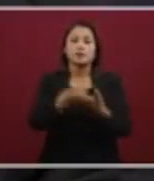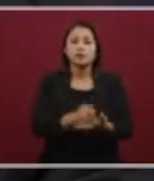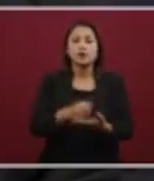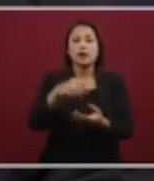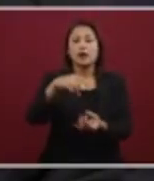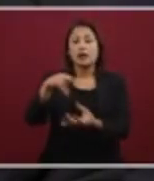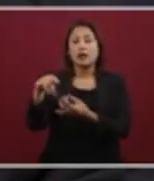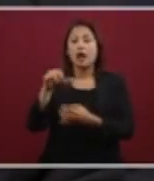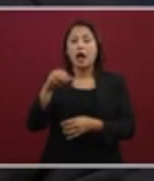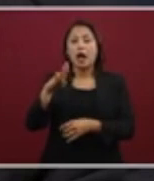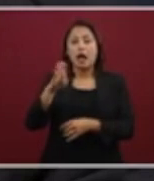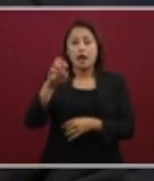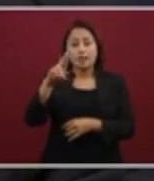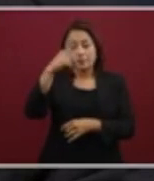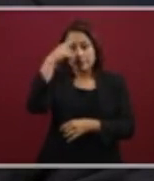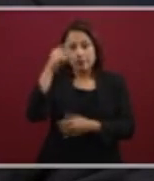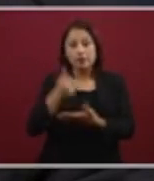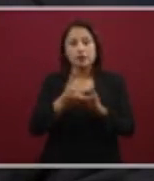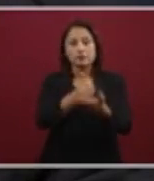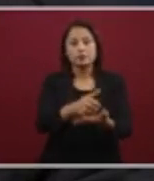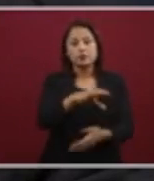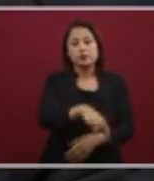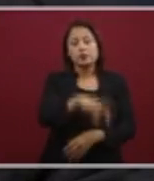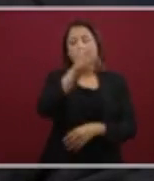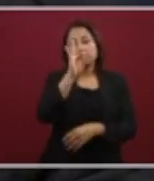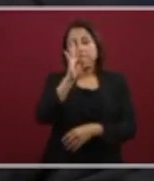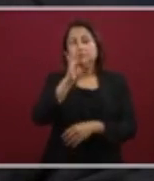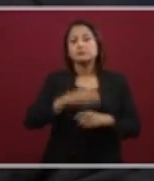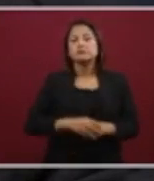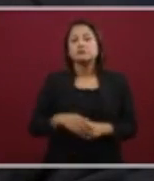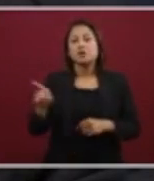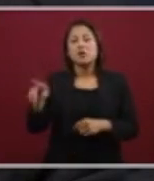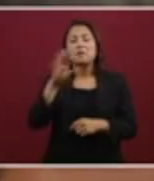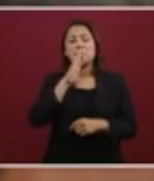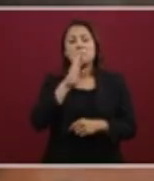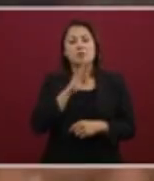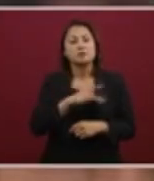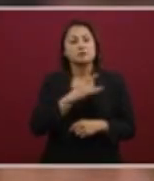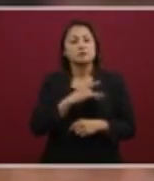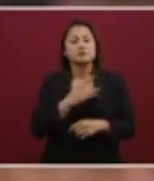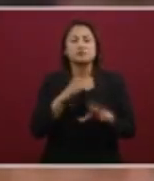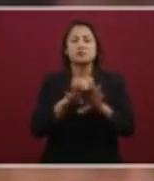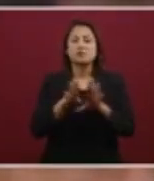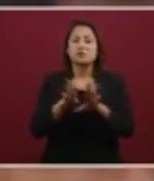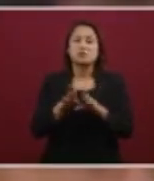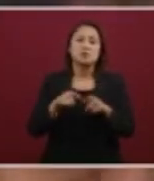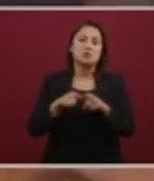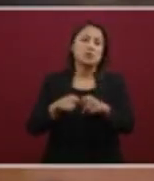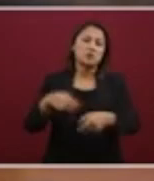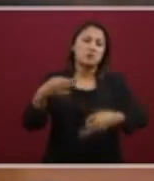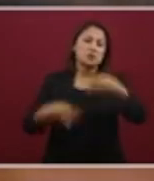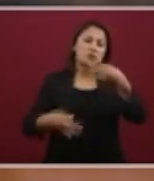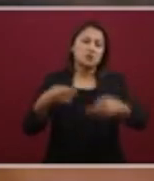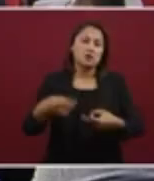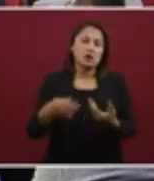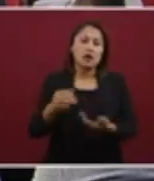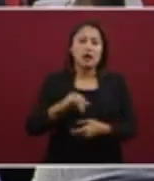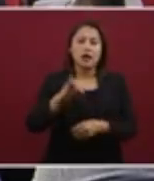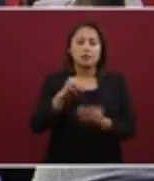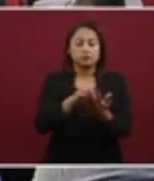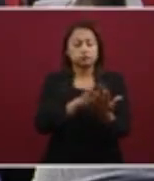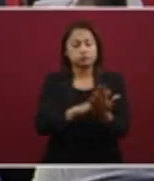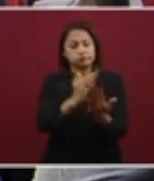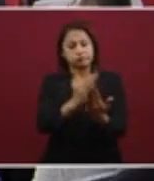propio funcionario ha retado a la madre a continuar con este proceso jurídico, aunque él nunca ha tenido la guardia y custodia de la menor, asegura que